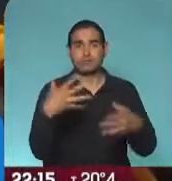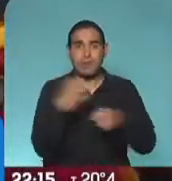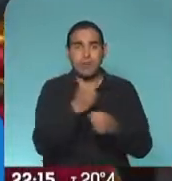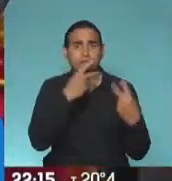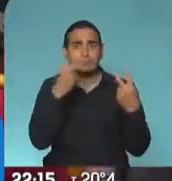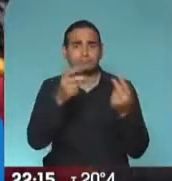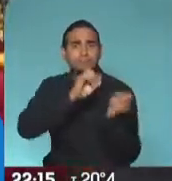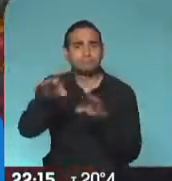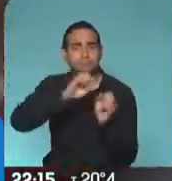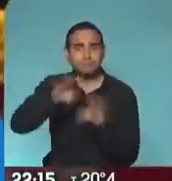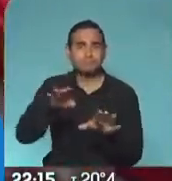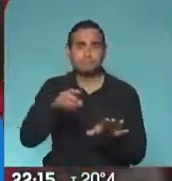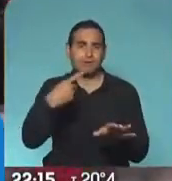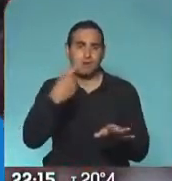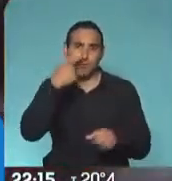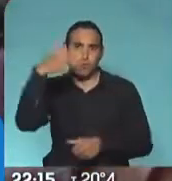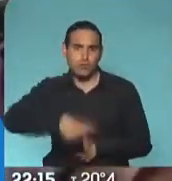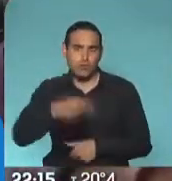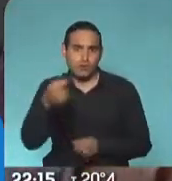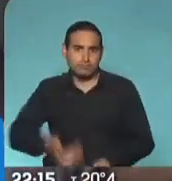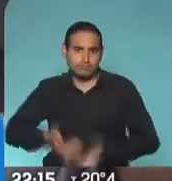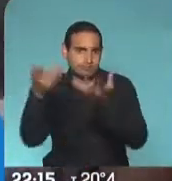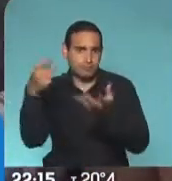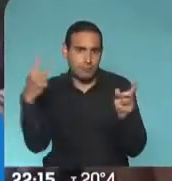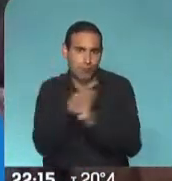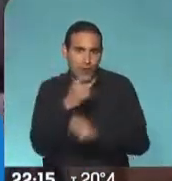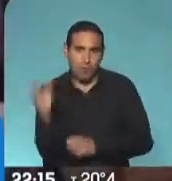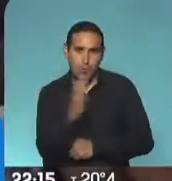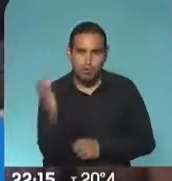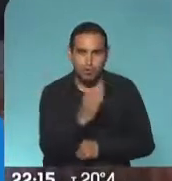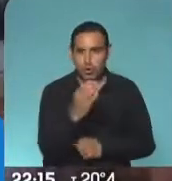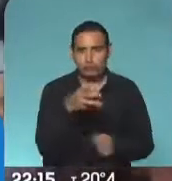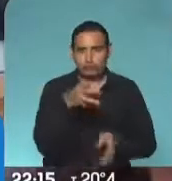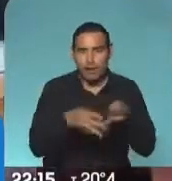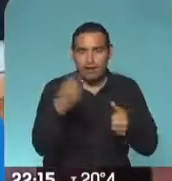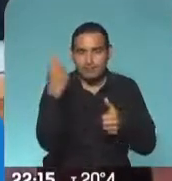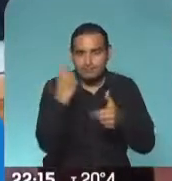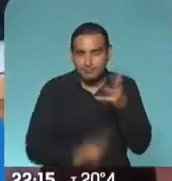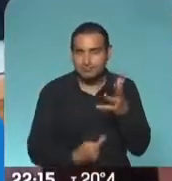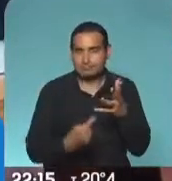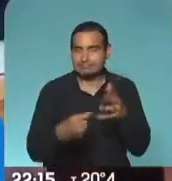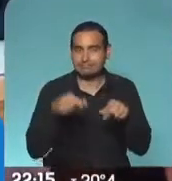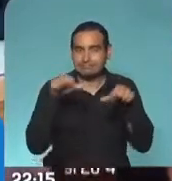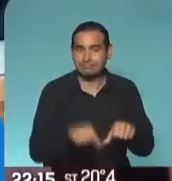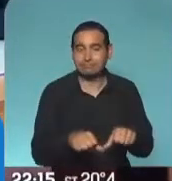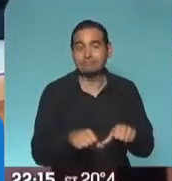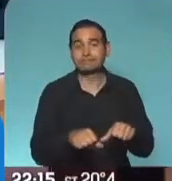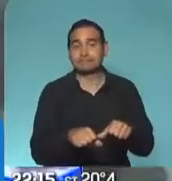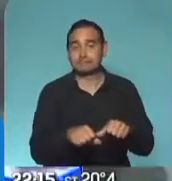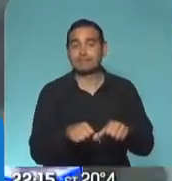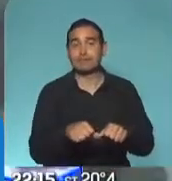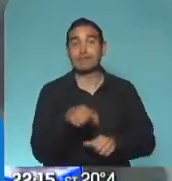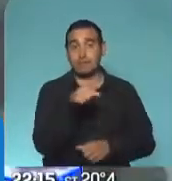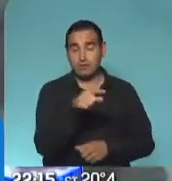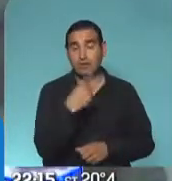y sobre los combustibles para la propia producción, maquinaria y demás que tiene esto. Esto están señalando,